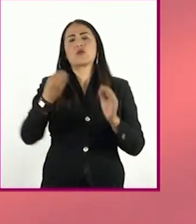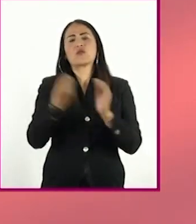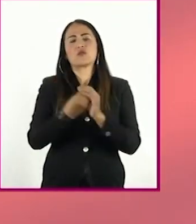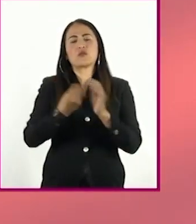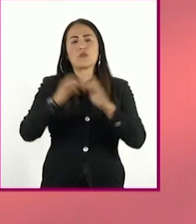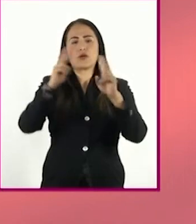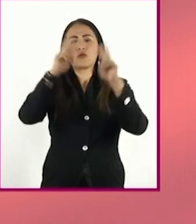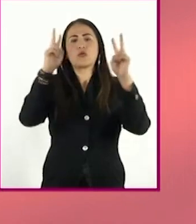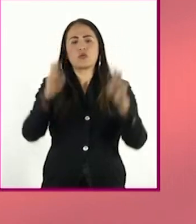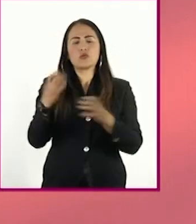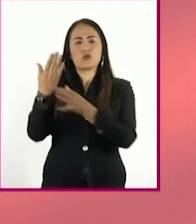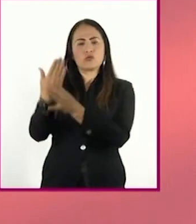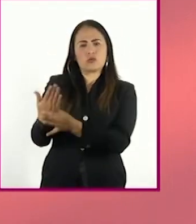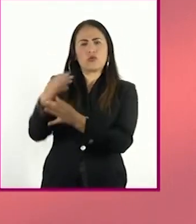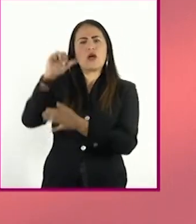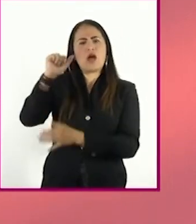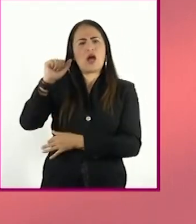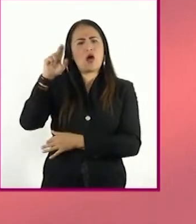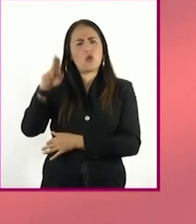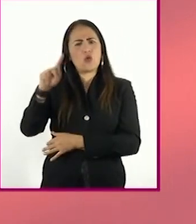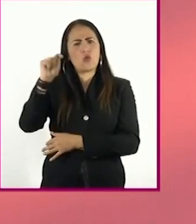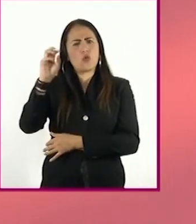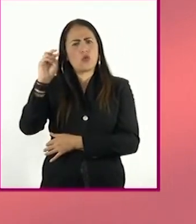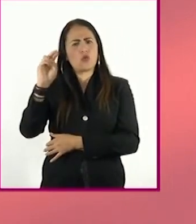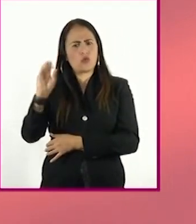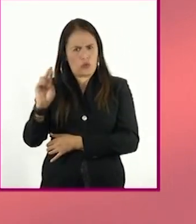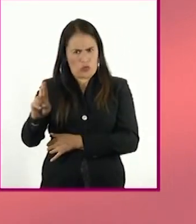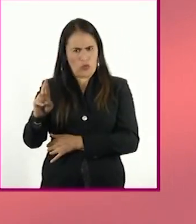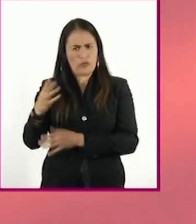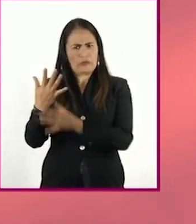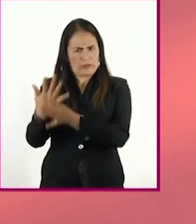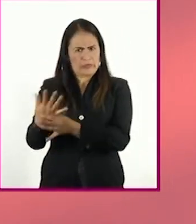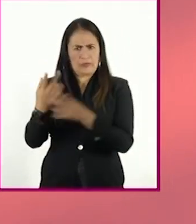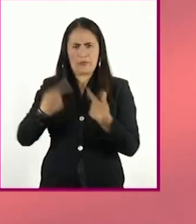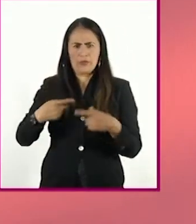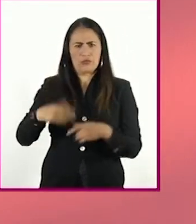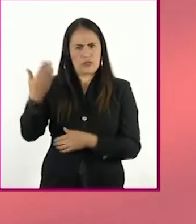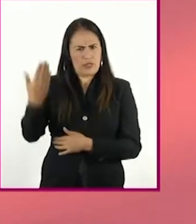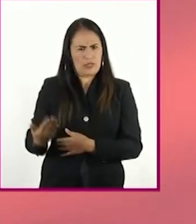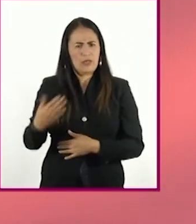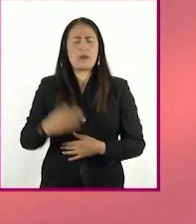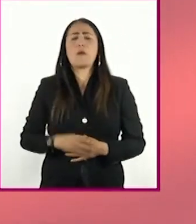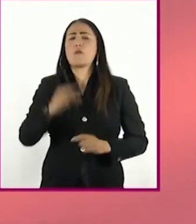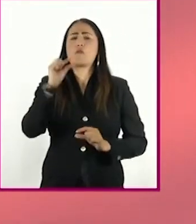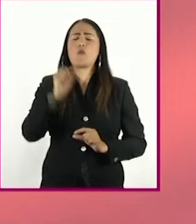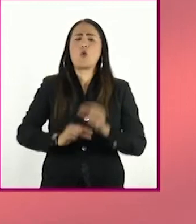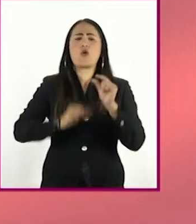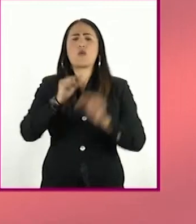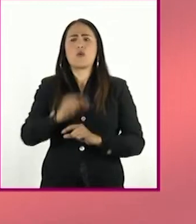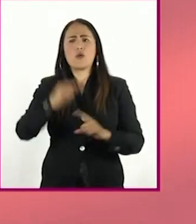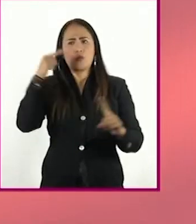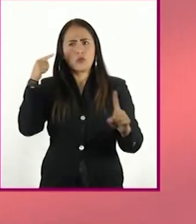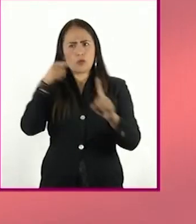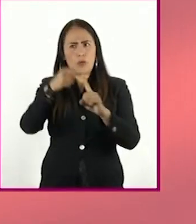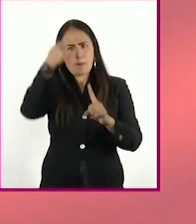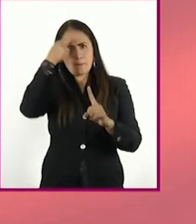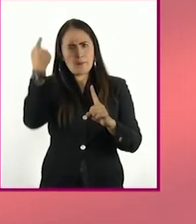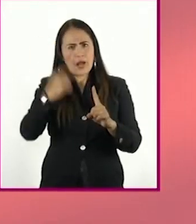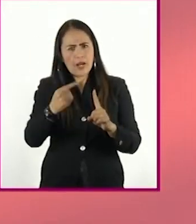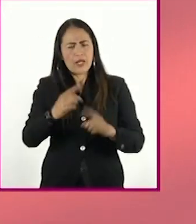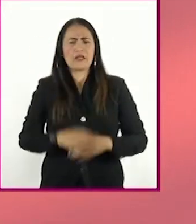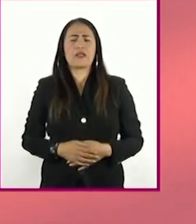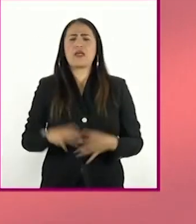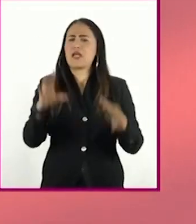título El autor que propone. Y como lo imaginarán, iremos paso a paso comprendiendo el propósito comunicativo,